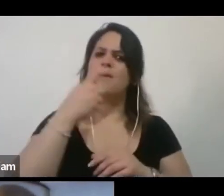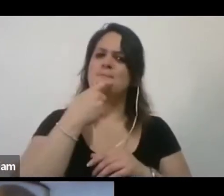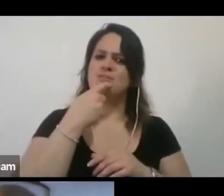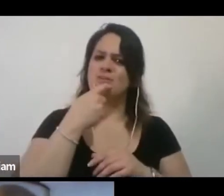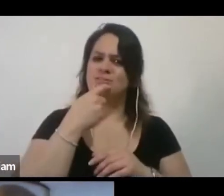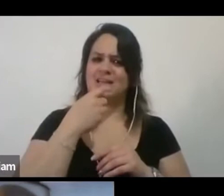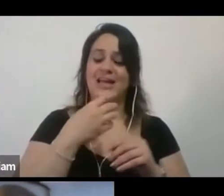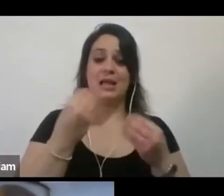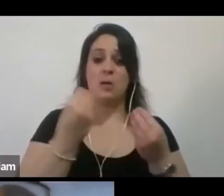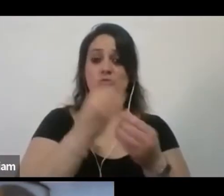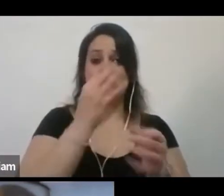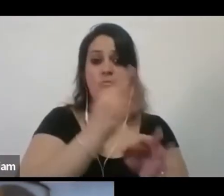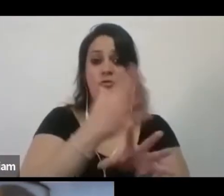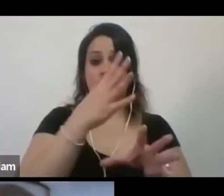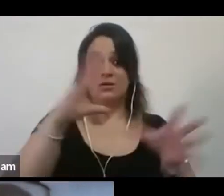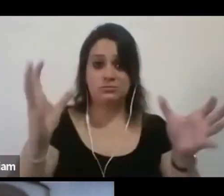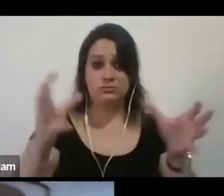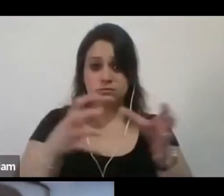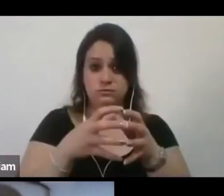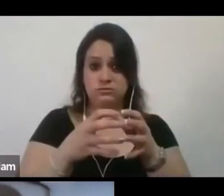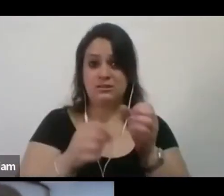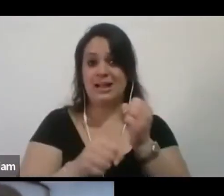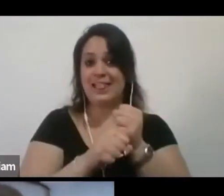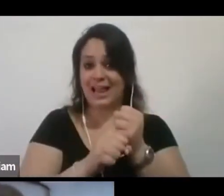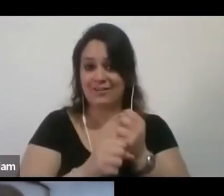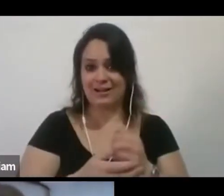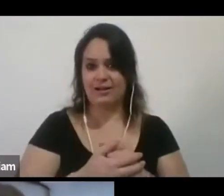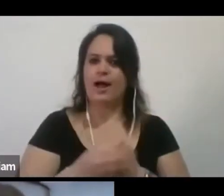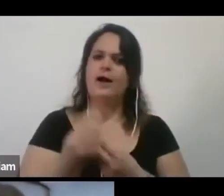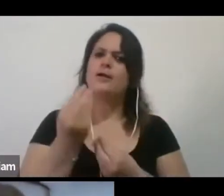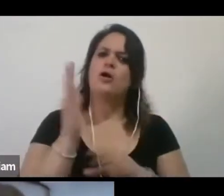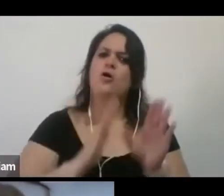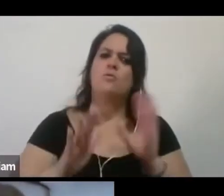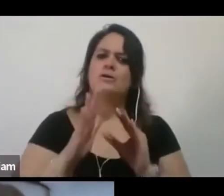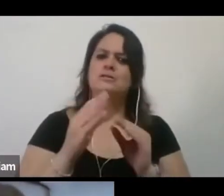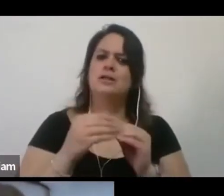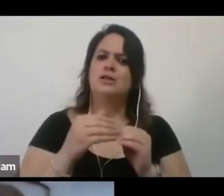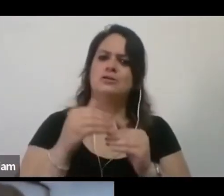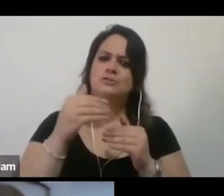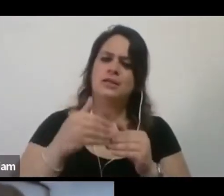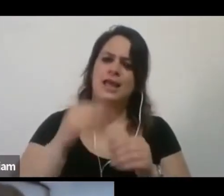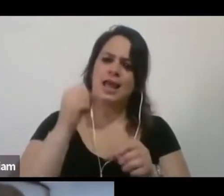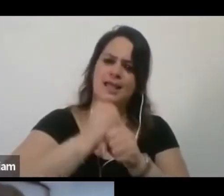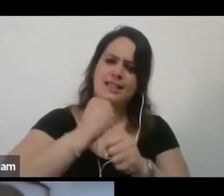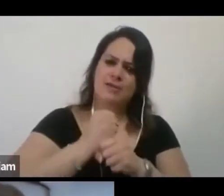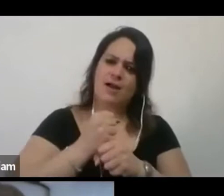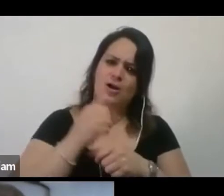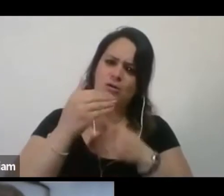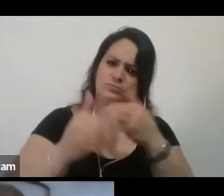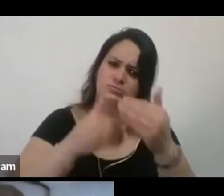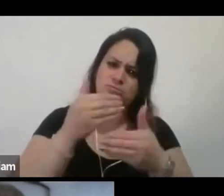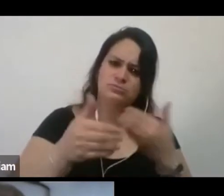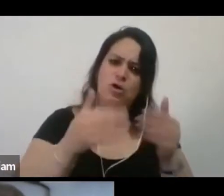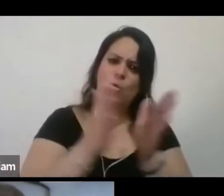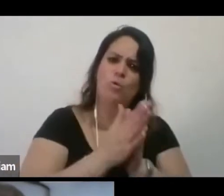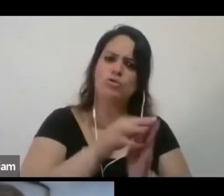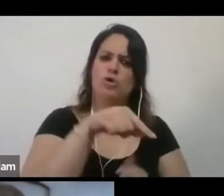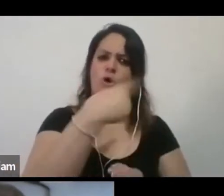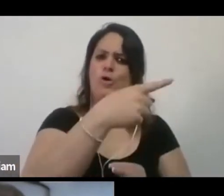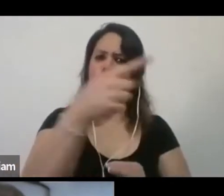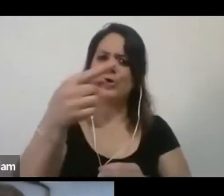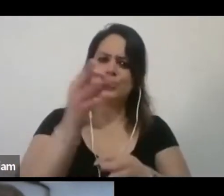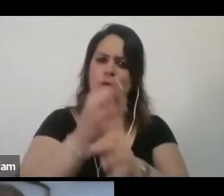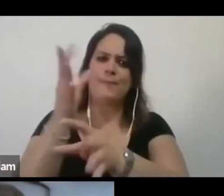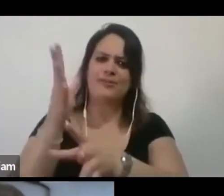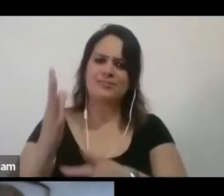interdisciplinarios. ¿Pueden contar un poquito cómo ha sido ese recorrido, ese trabajo con otros?